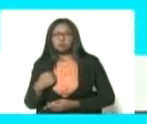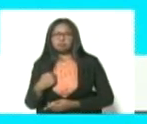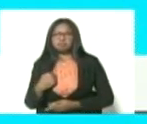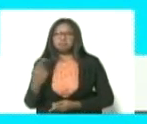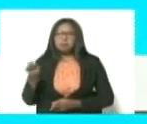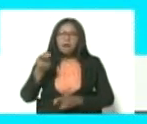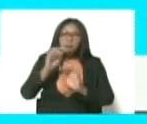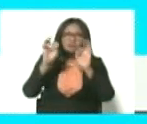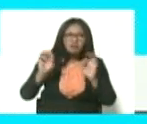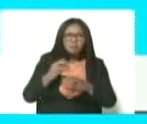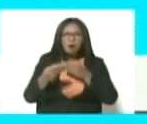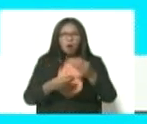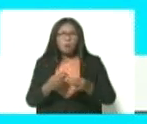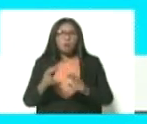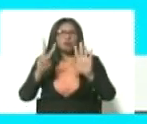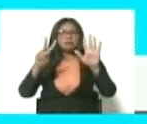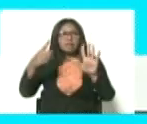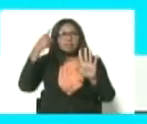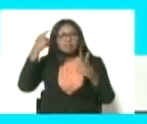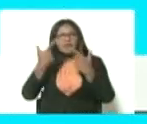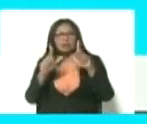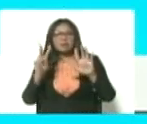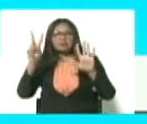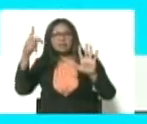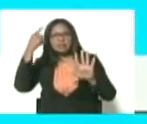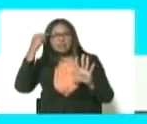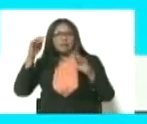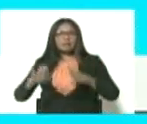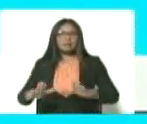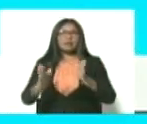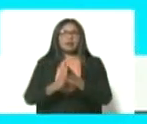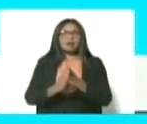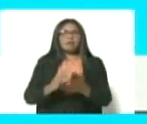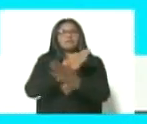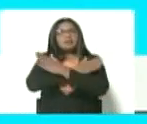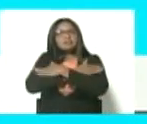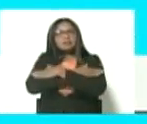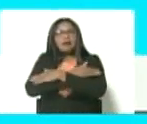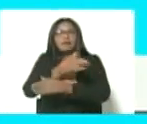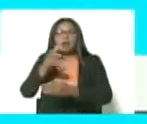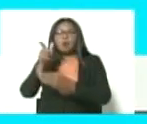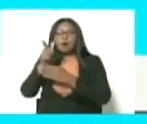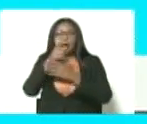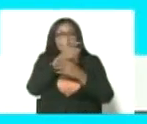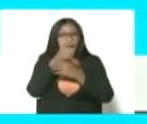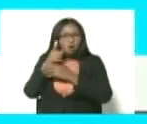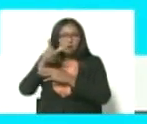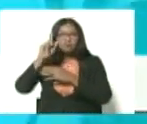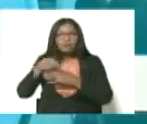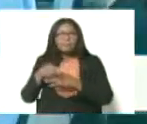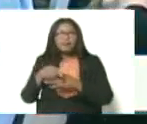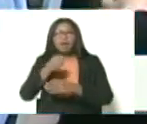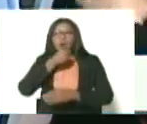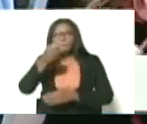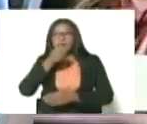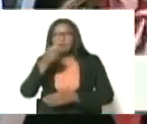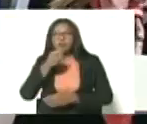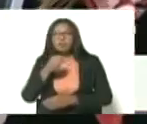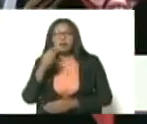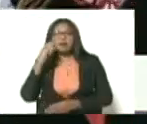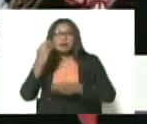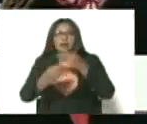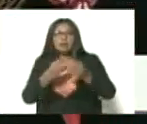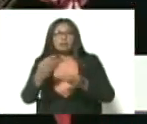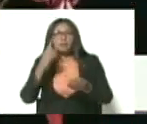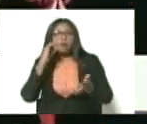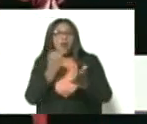7 más 7. Felicito a los periodistas y a los camarógrafos porque todos están negativos. Les hicimos el PCR a